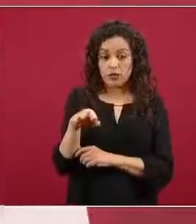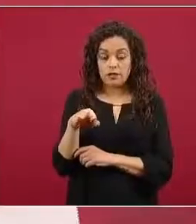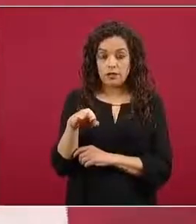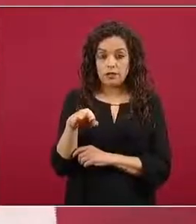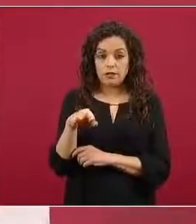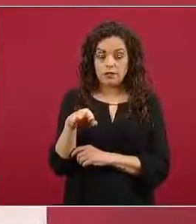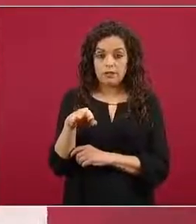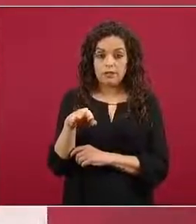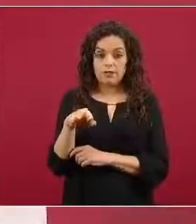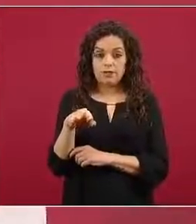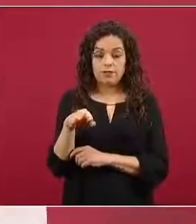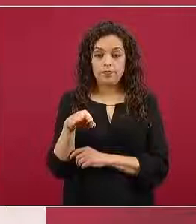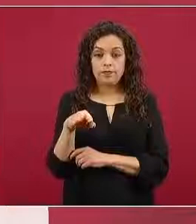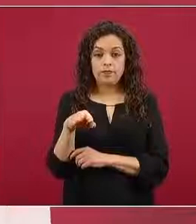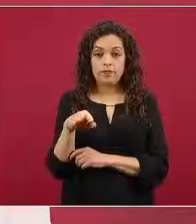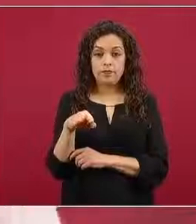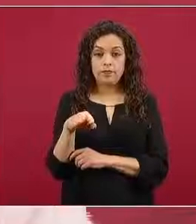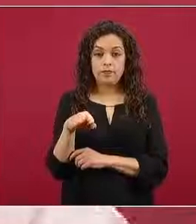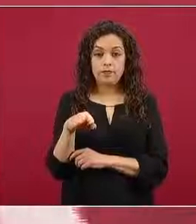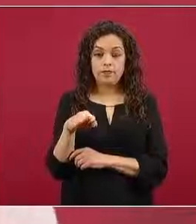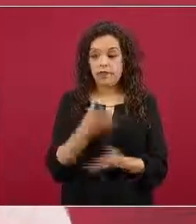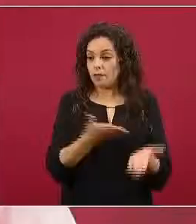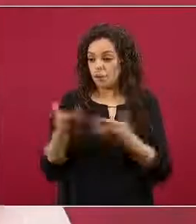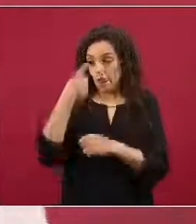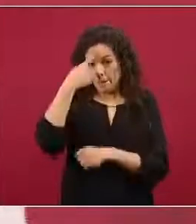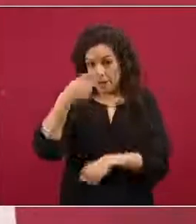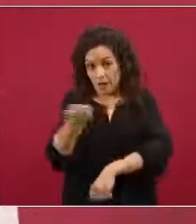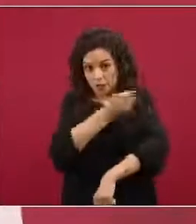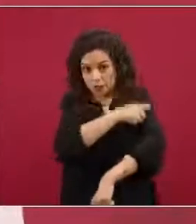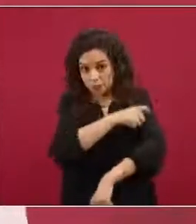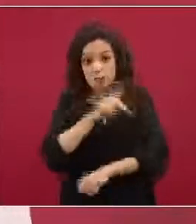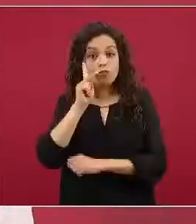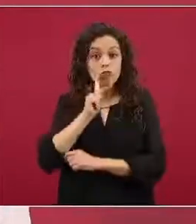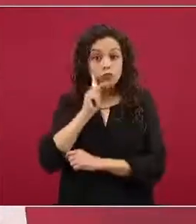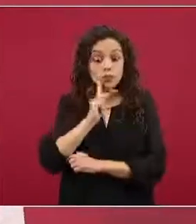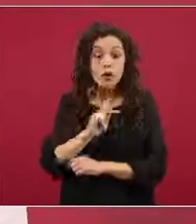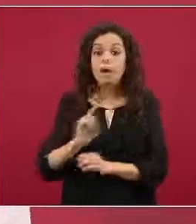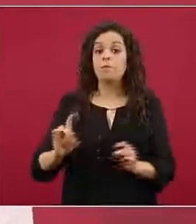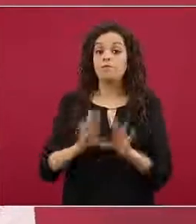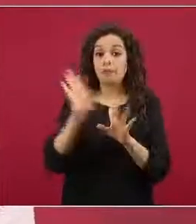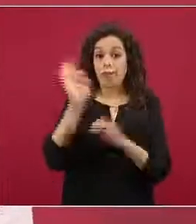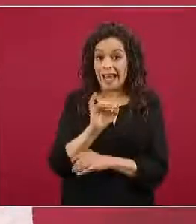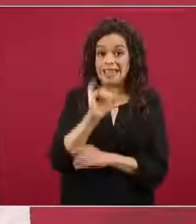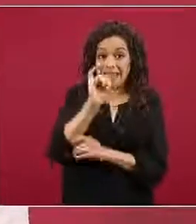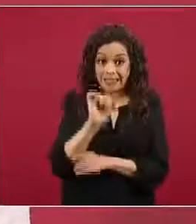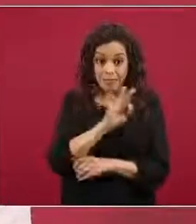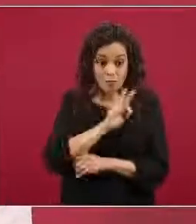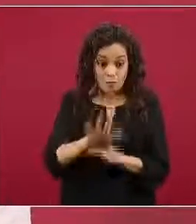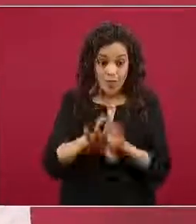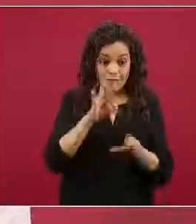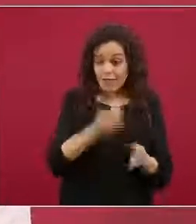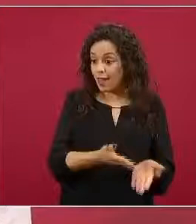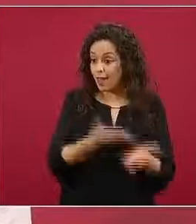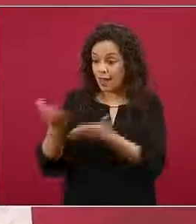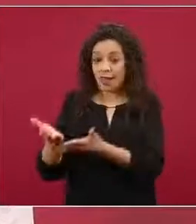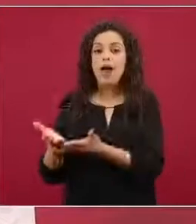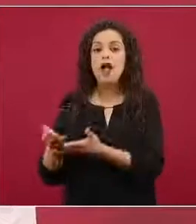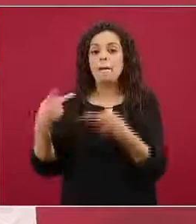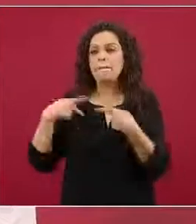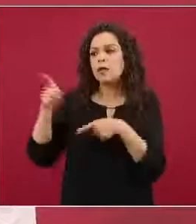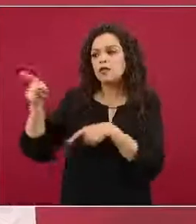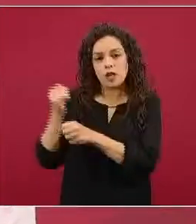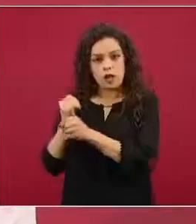a este ensayo clínico, y en caso de que sí fueran elegibles, pues la persona